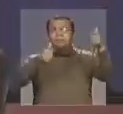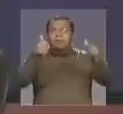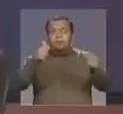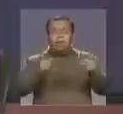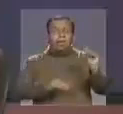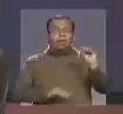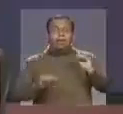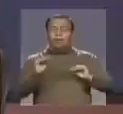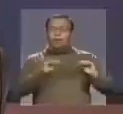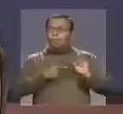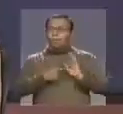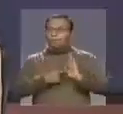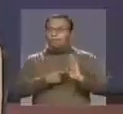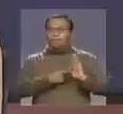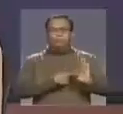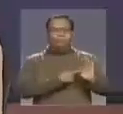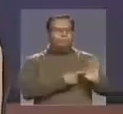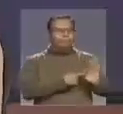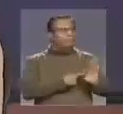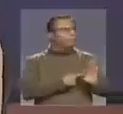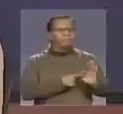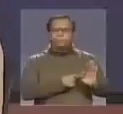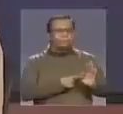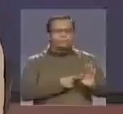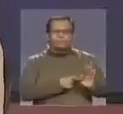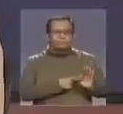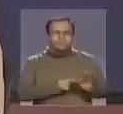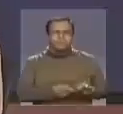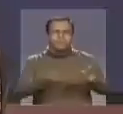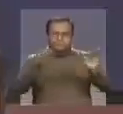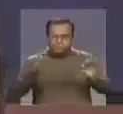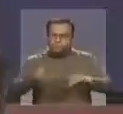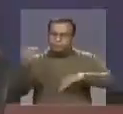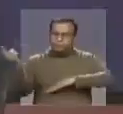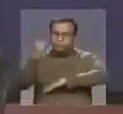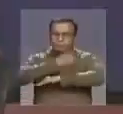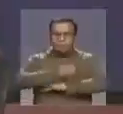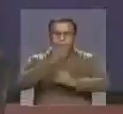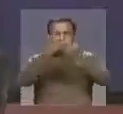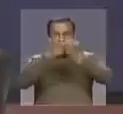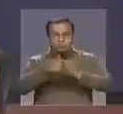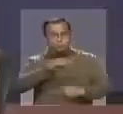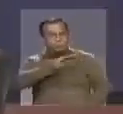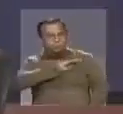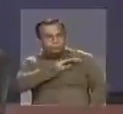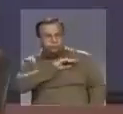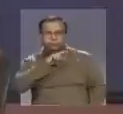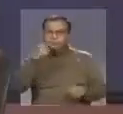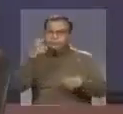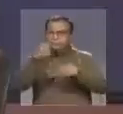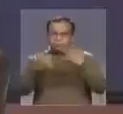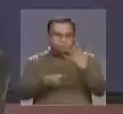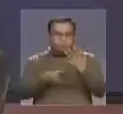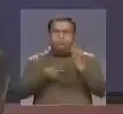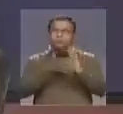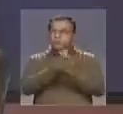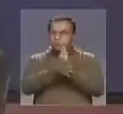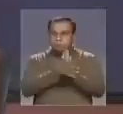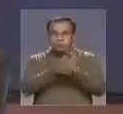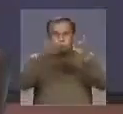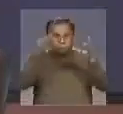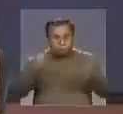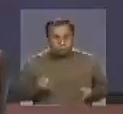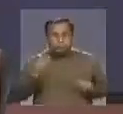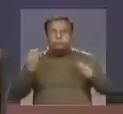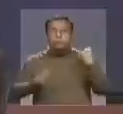de estética, ¿sí? Sino que sea un día en donde los funcionarios de las alcaldías, distritos,